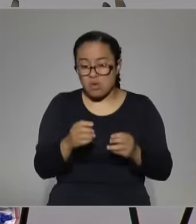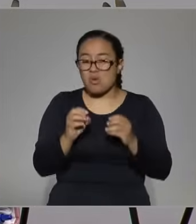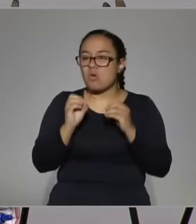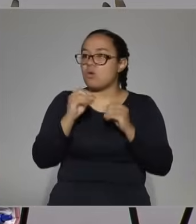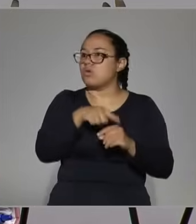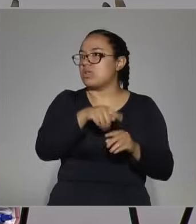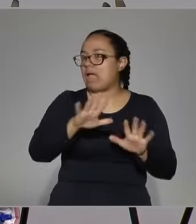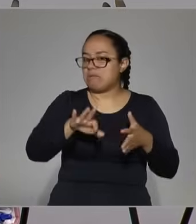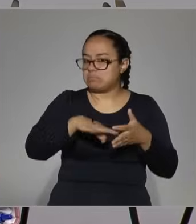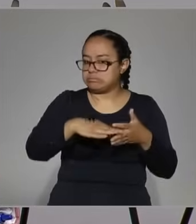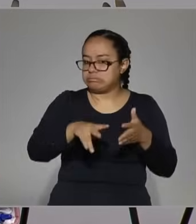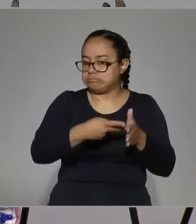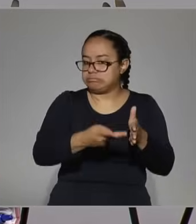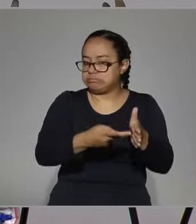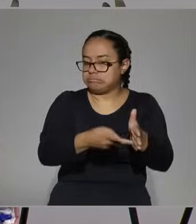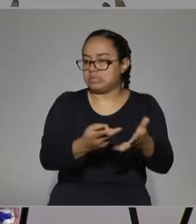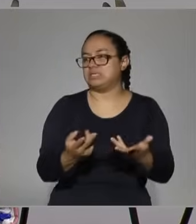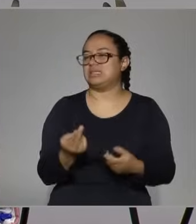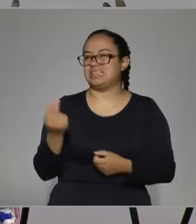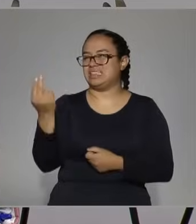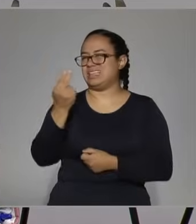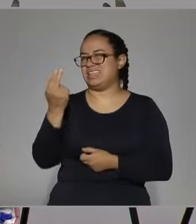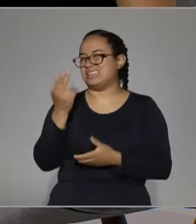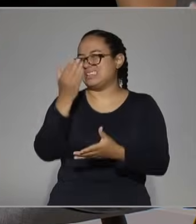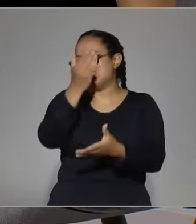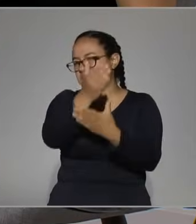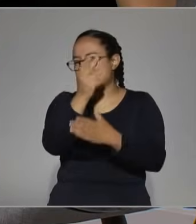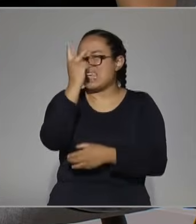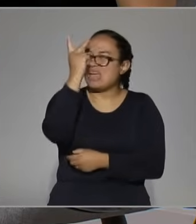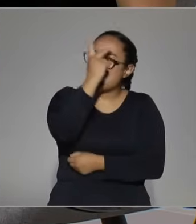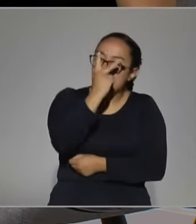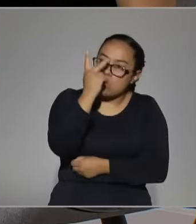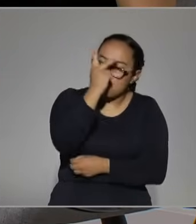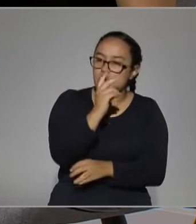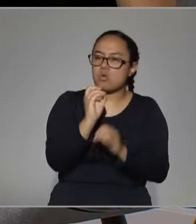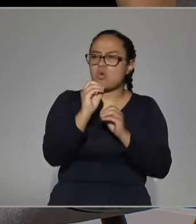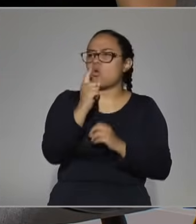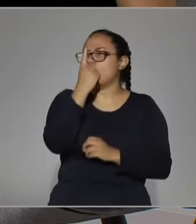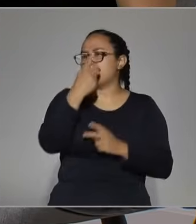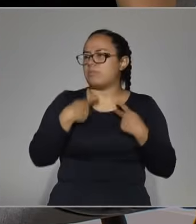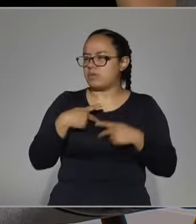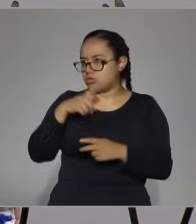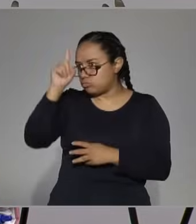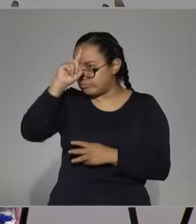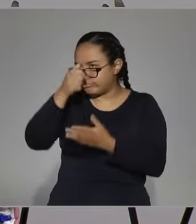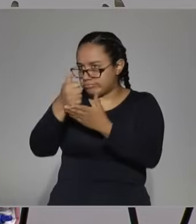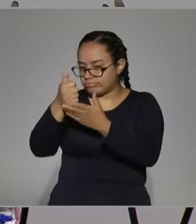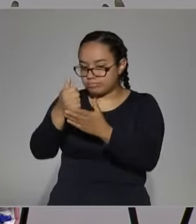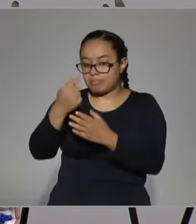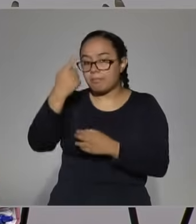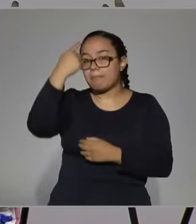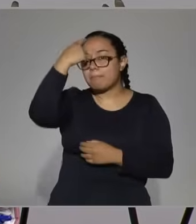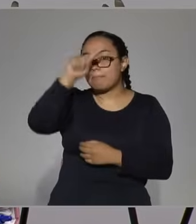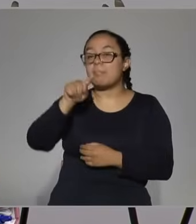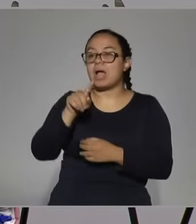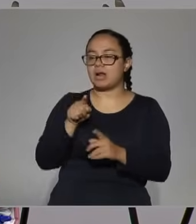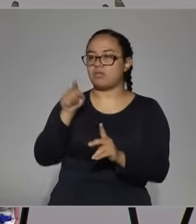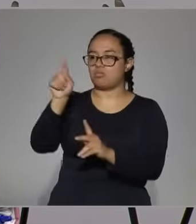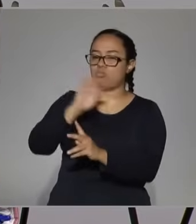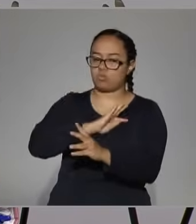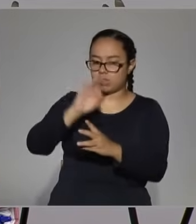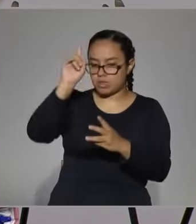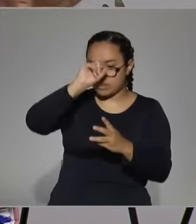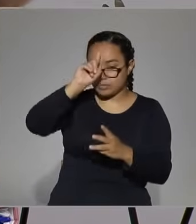sido recurrente, pues a lo mejor necesitan ir a un orientador o a un psicólogo y entonces empezar a ver cuáles son las sugerencias que le podemos